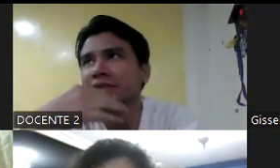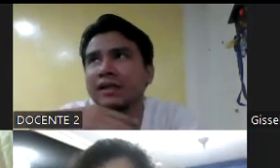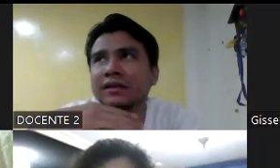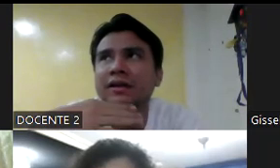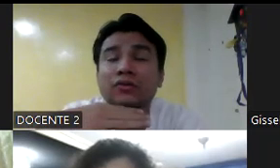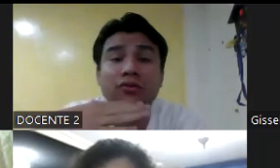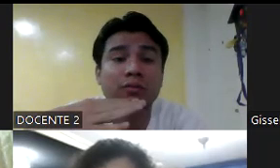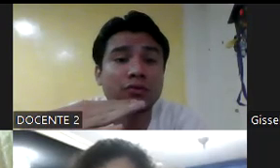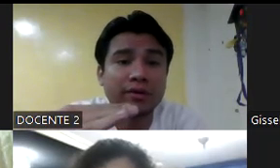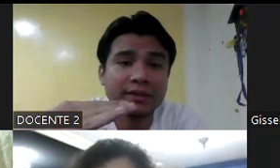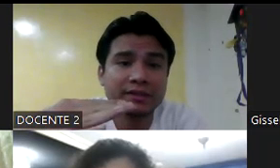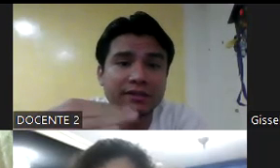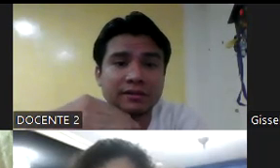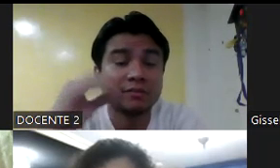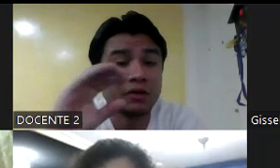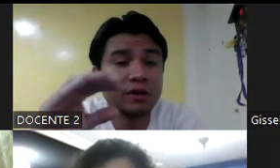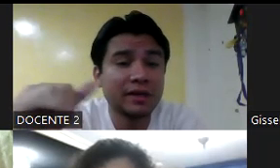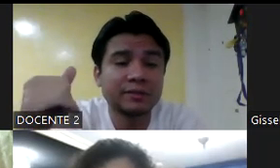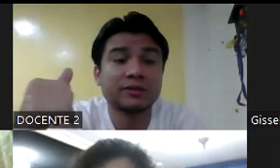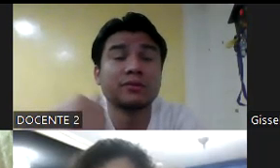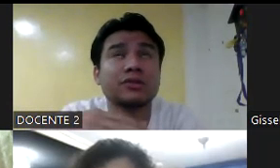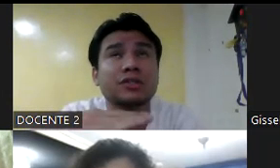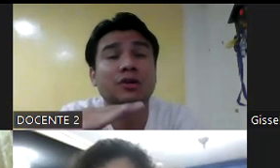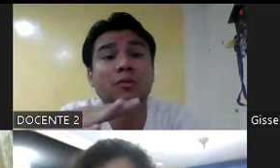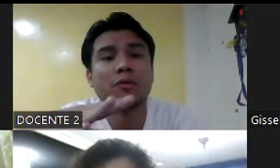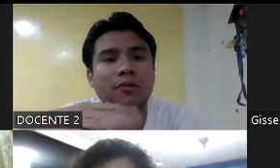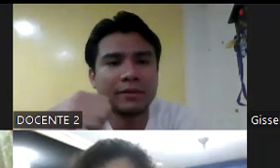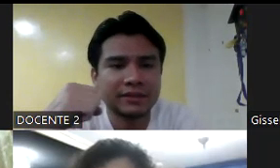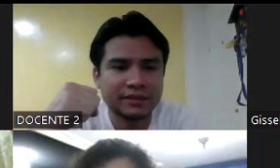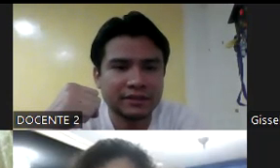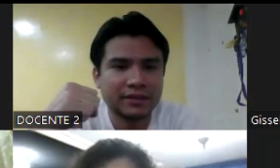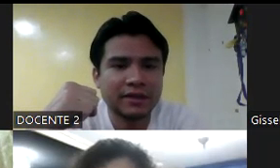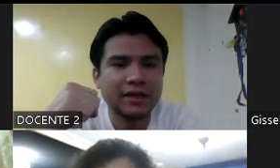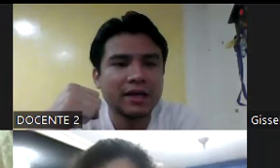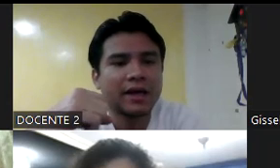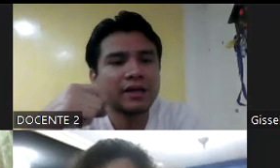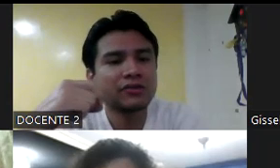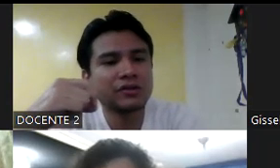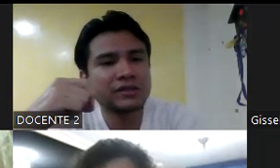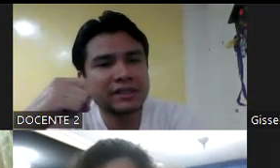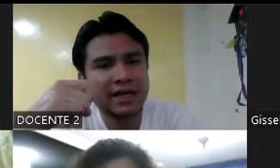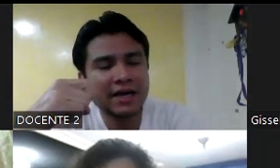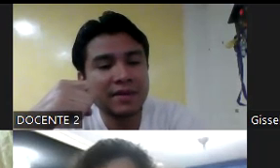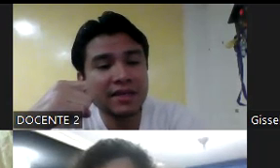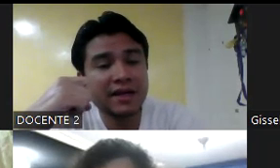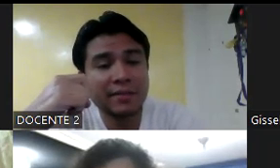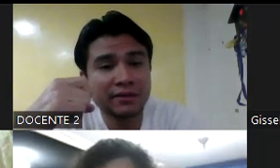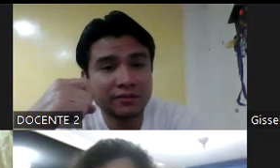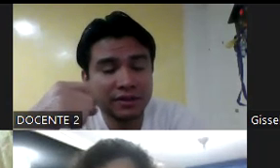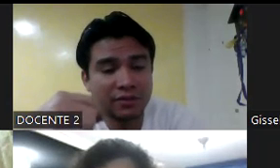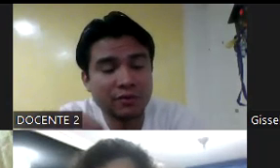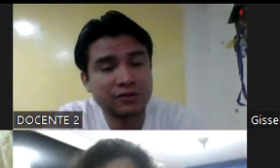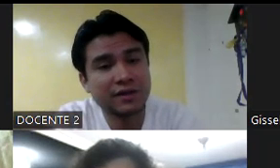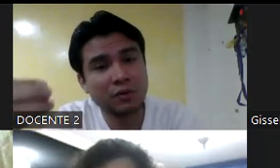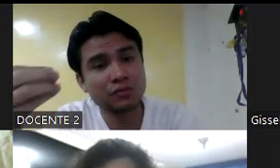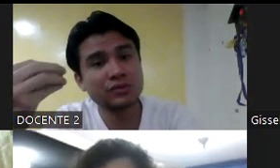que uno se siente en otro mundo a veces. Perdónenme la expresión, pero uno se siente como bobo a veces. Entonces, hay